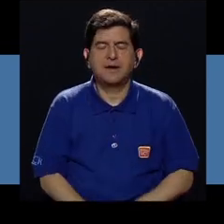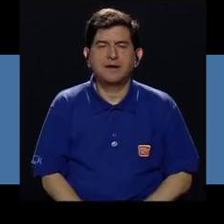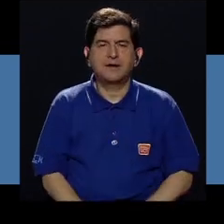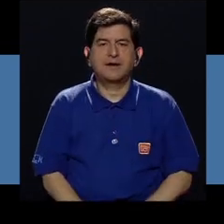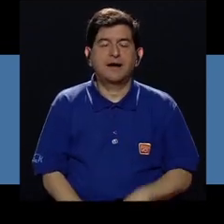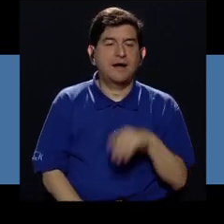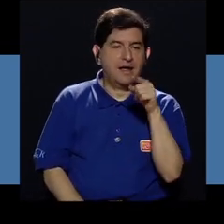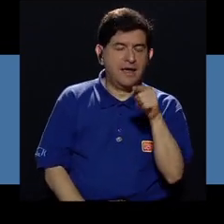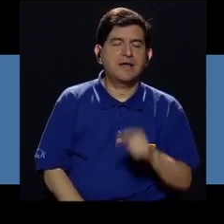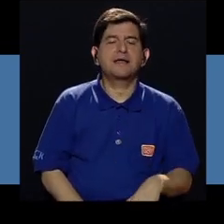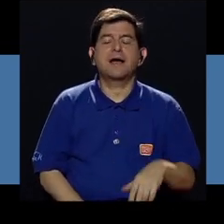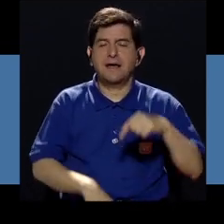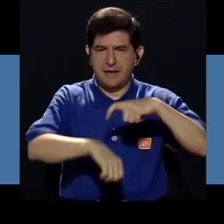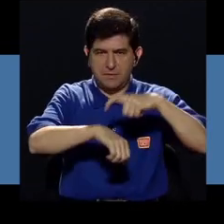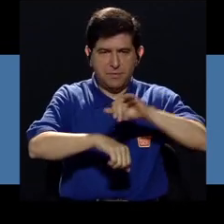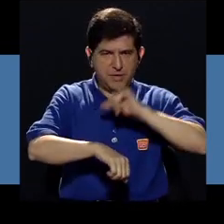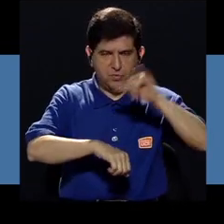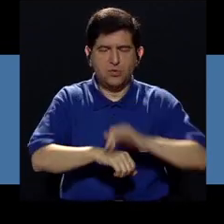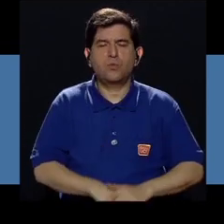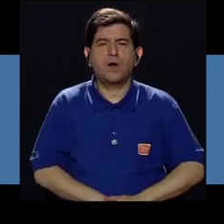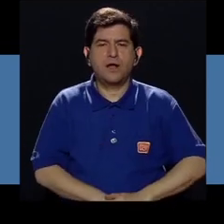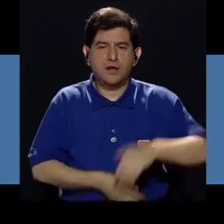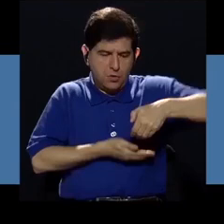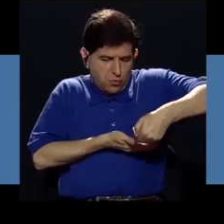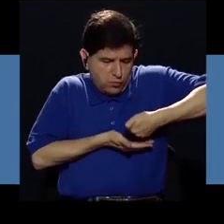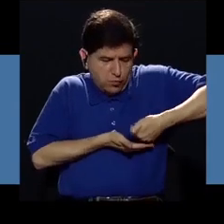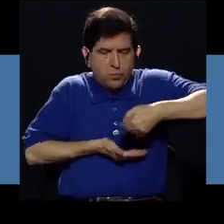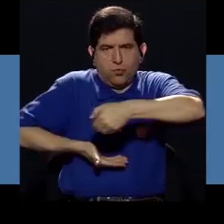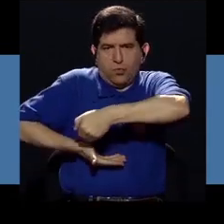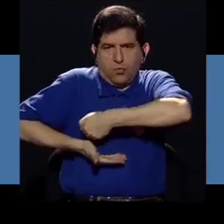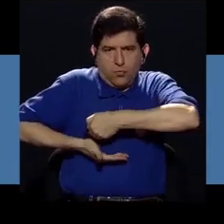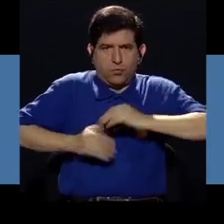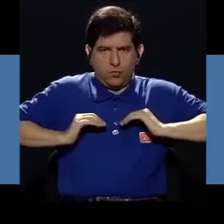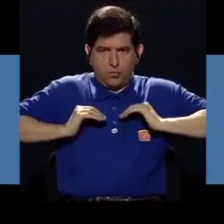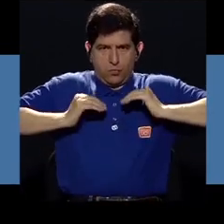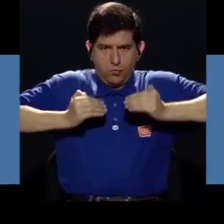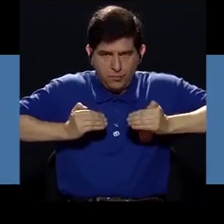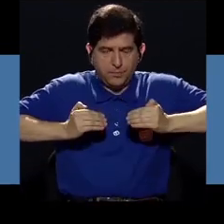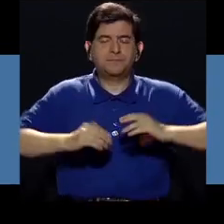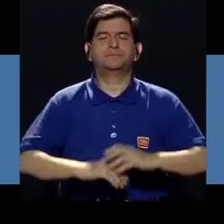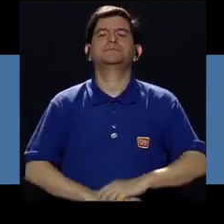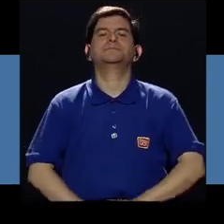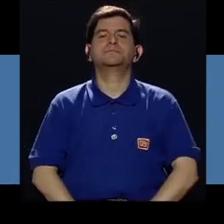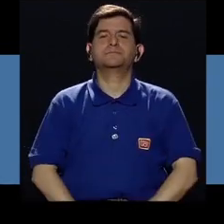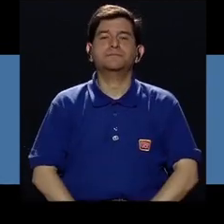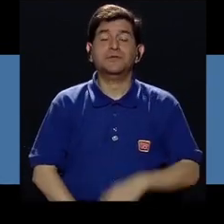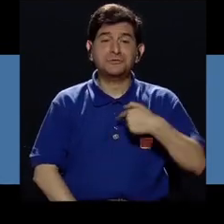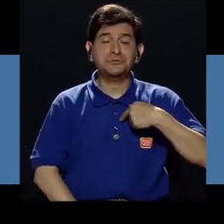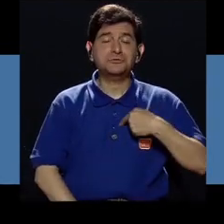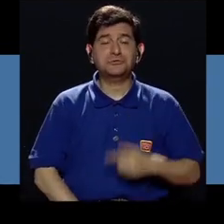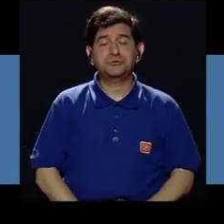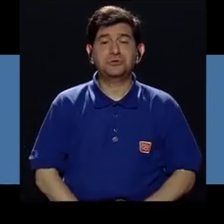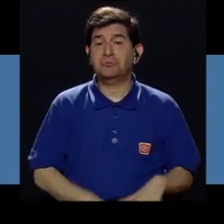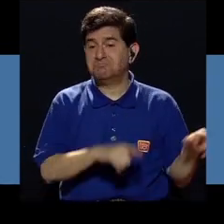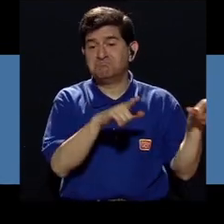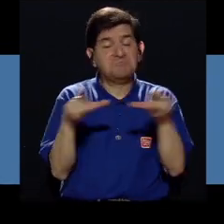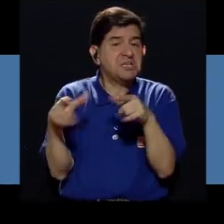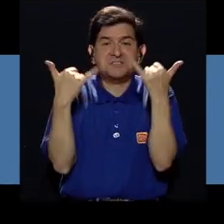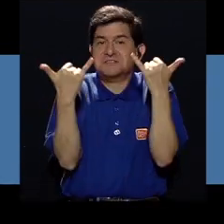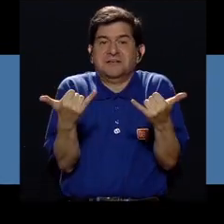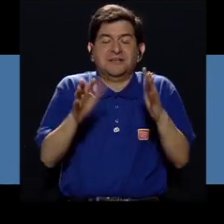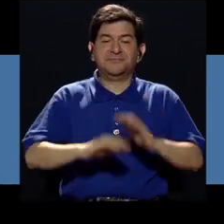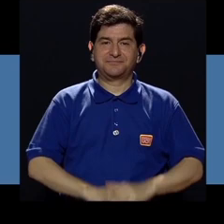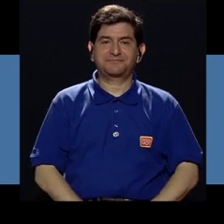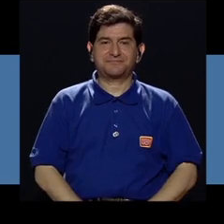opera y de una vez hacer la reconstrucción entonces salí como lista como